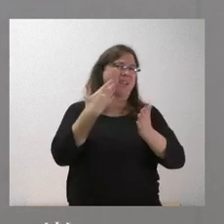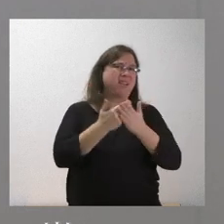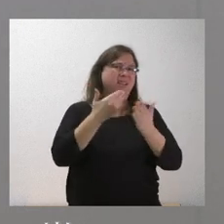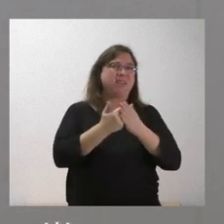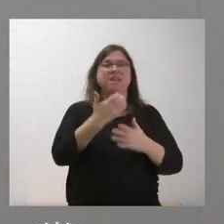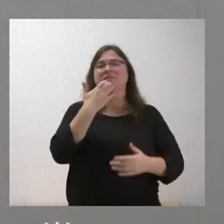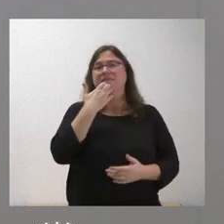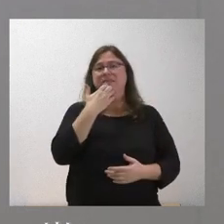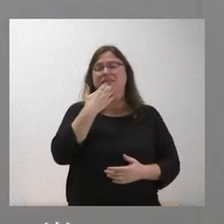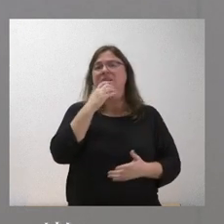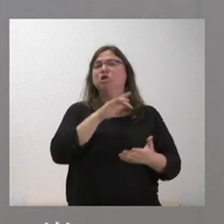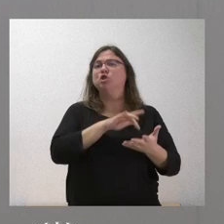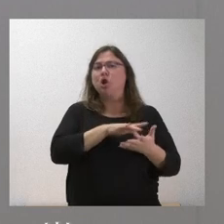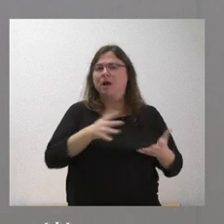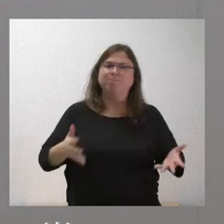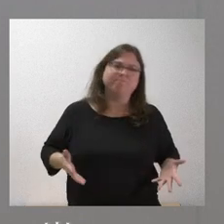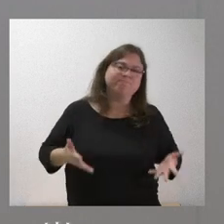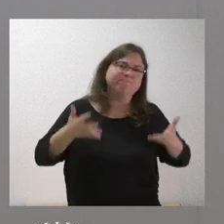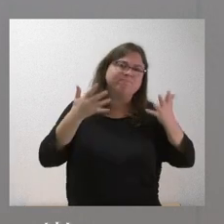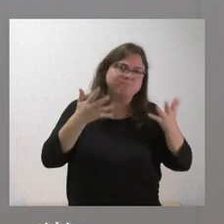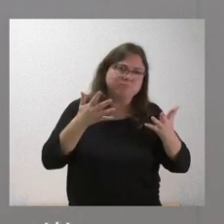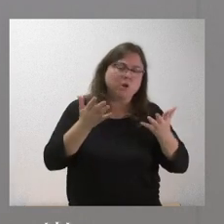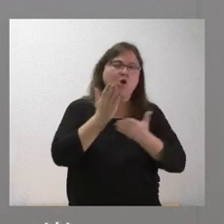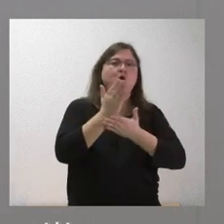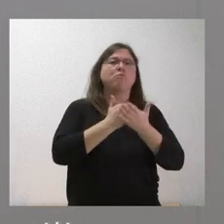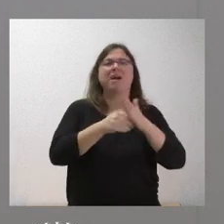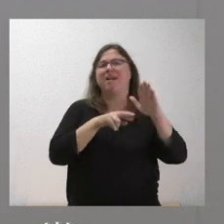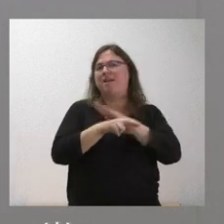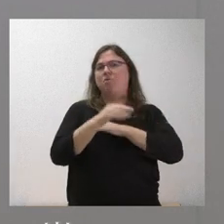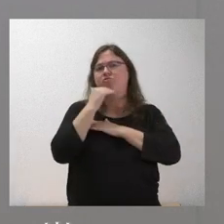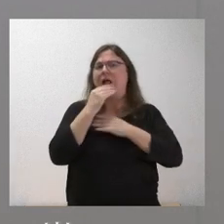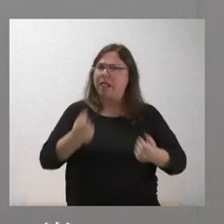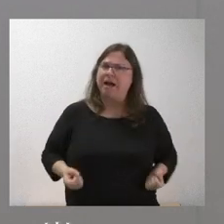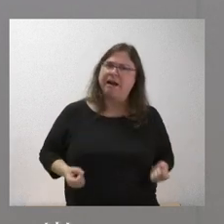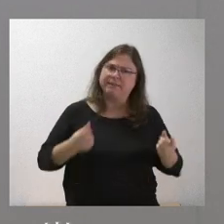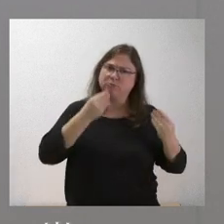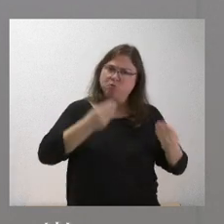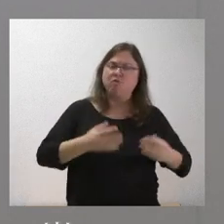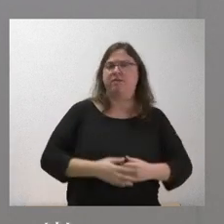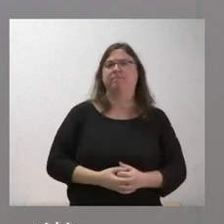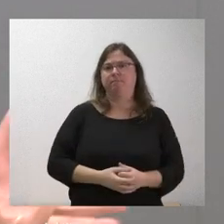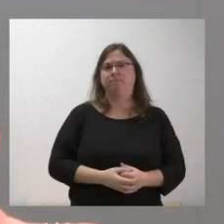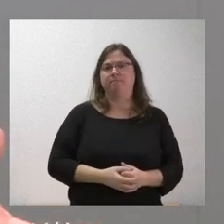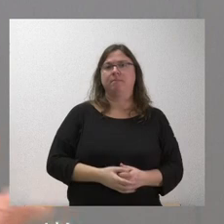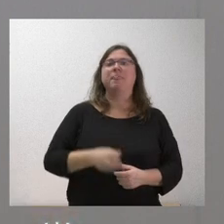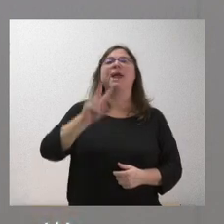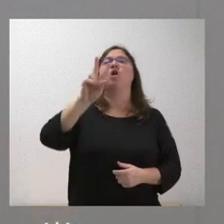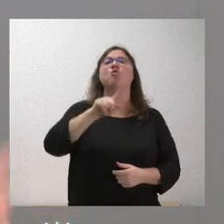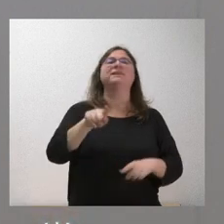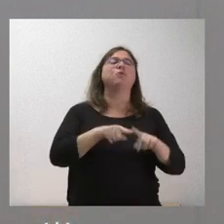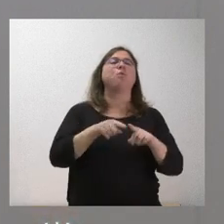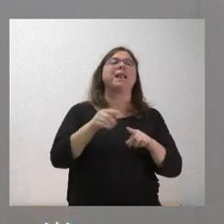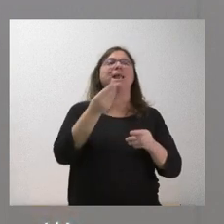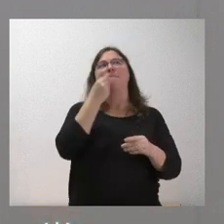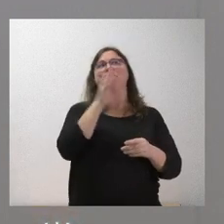cuando se pone a disposición de la comunidad autóno no recursos lo gastamos bien no somos la comunidad Autónoma mejor